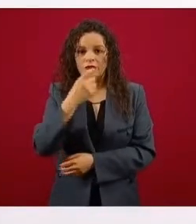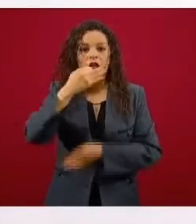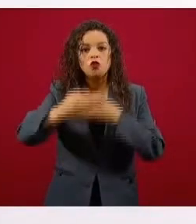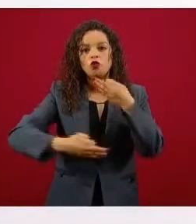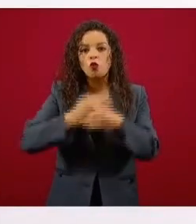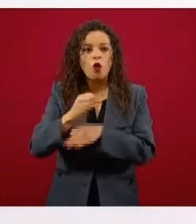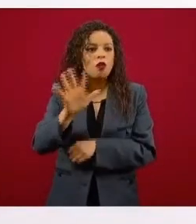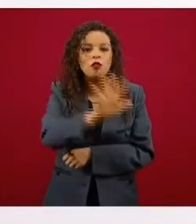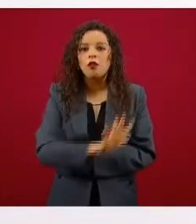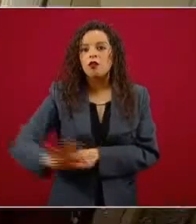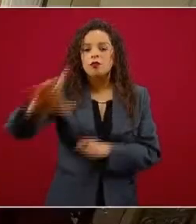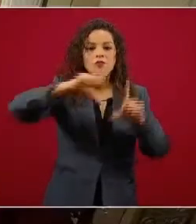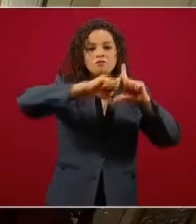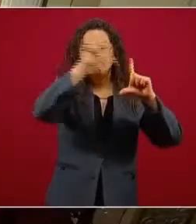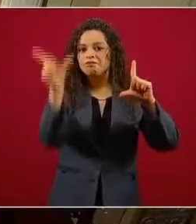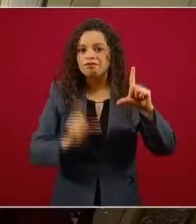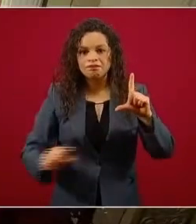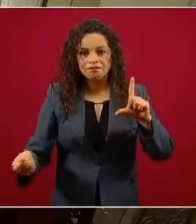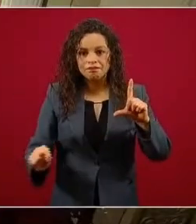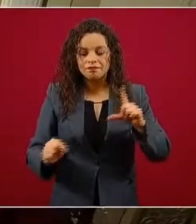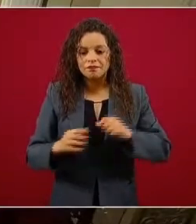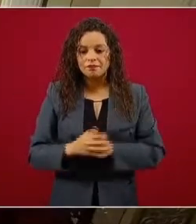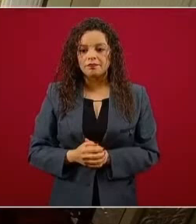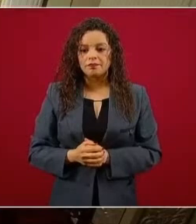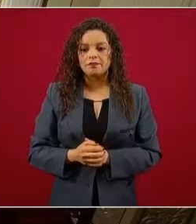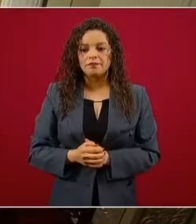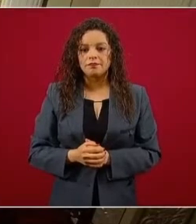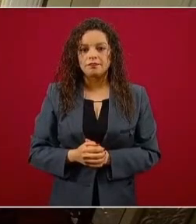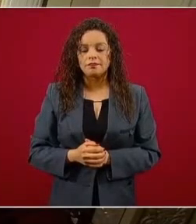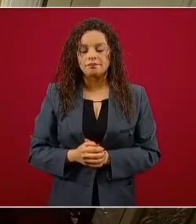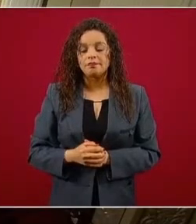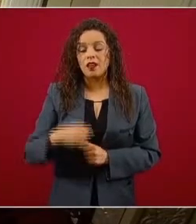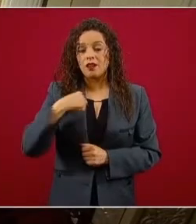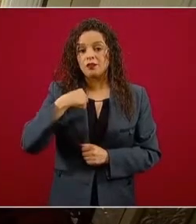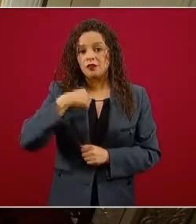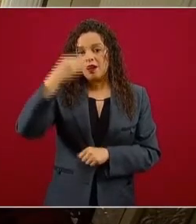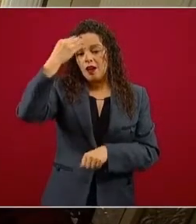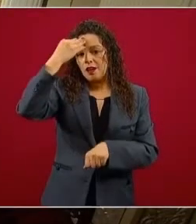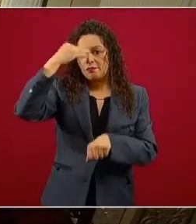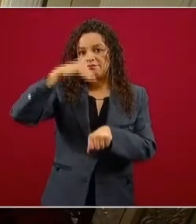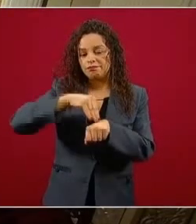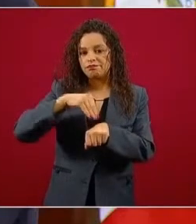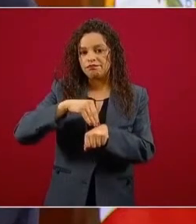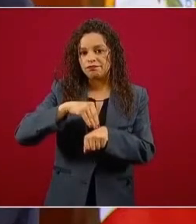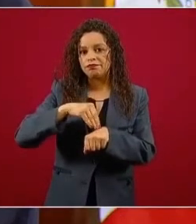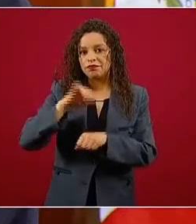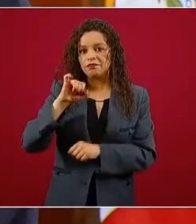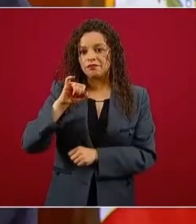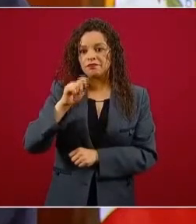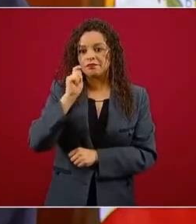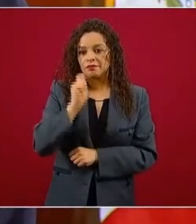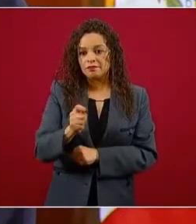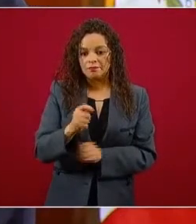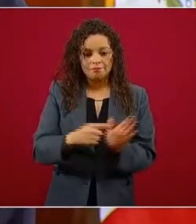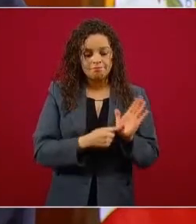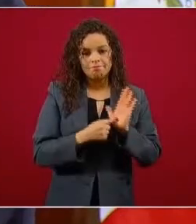a la memoria a los precursores de